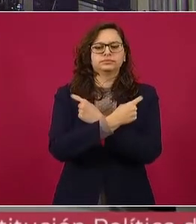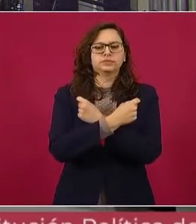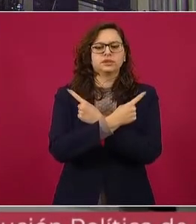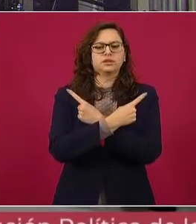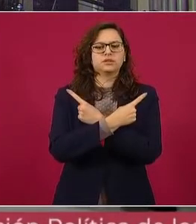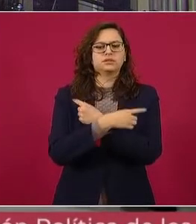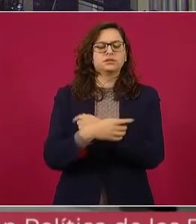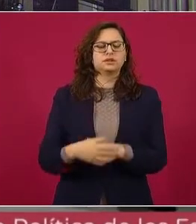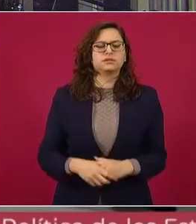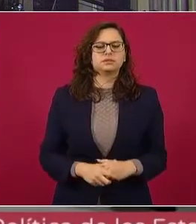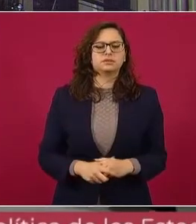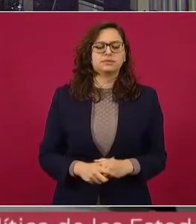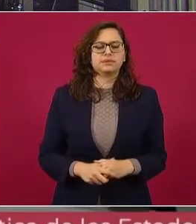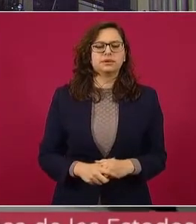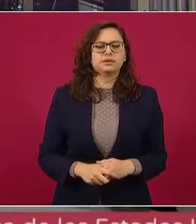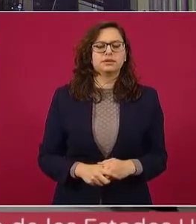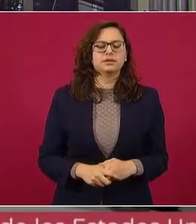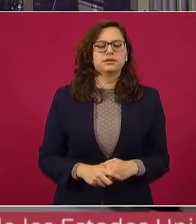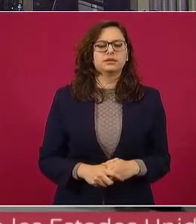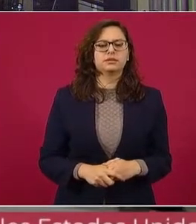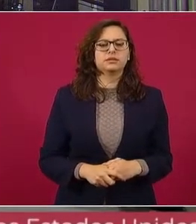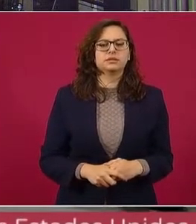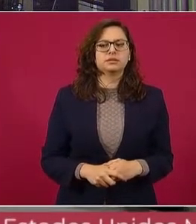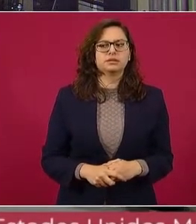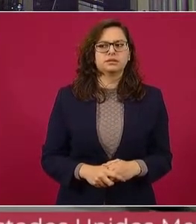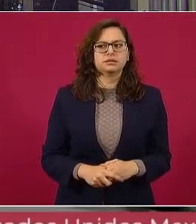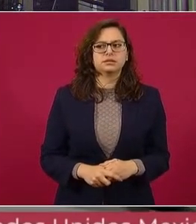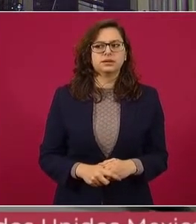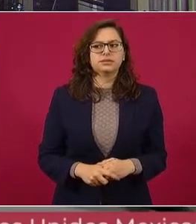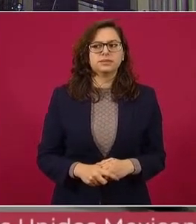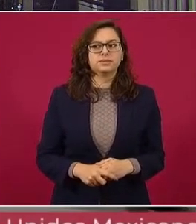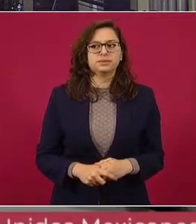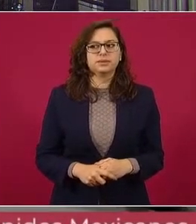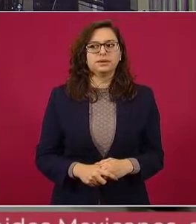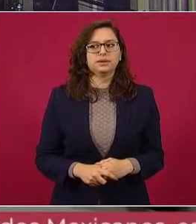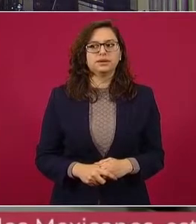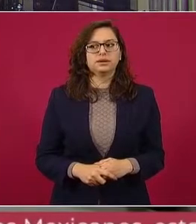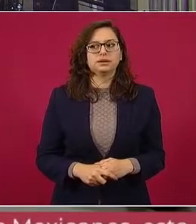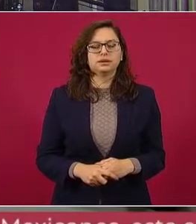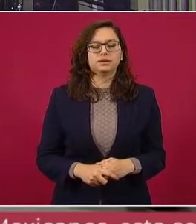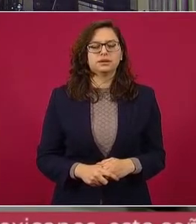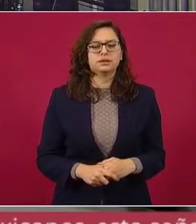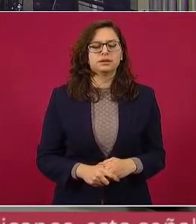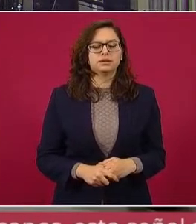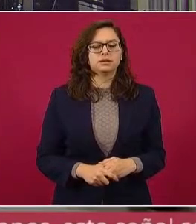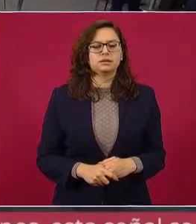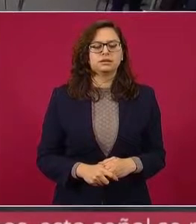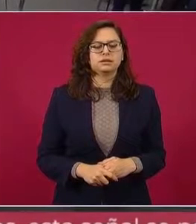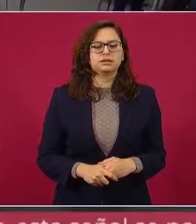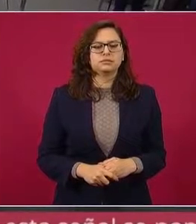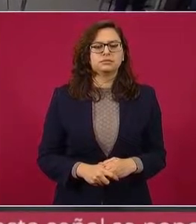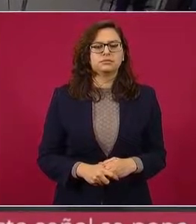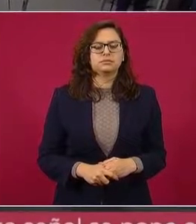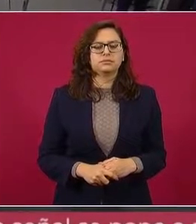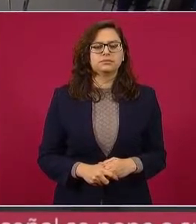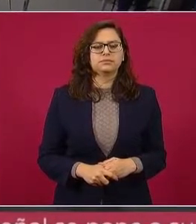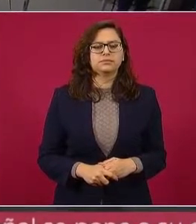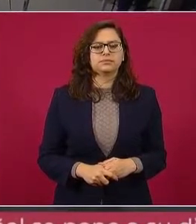¿Mande? ¿Hay esa pausa en las relaciones con España? Sí, la pausa